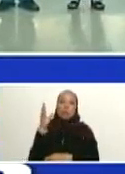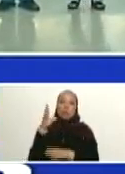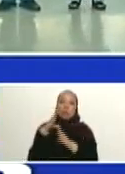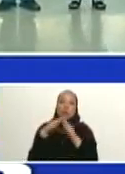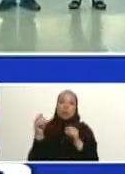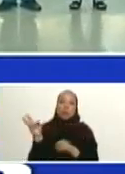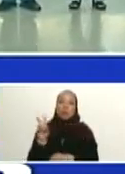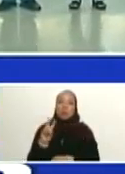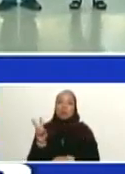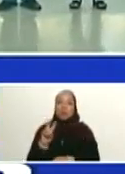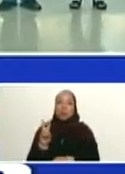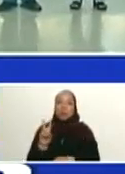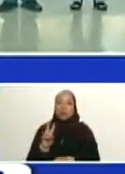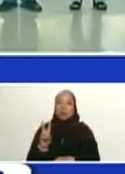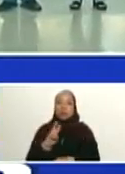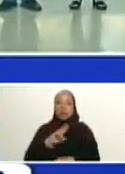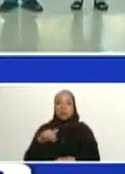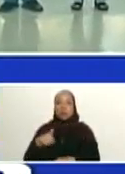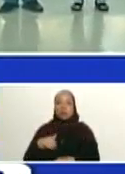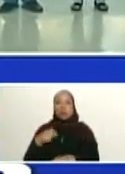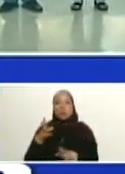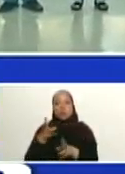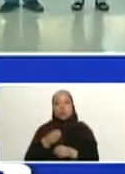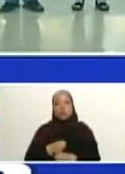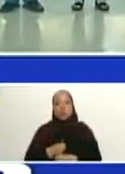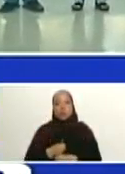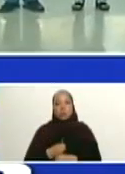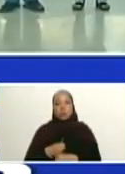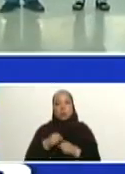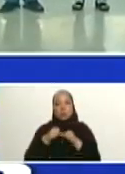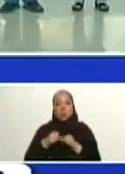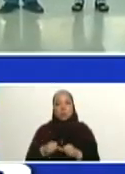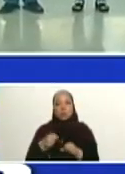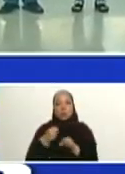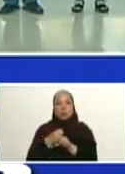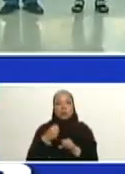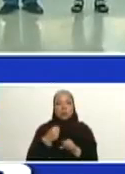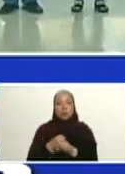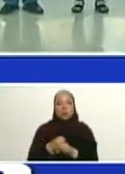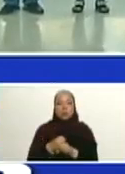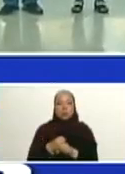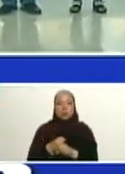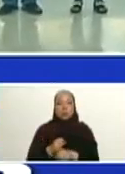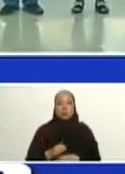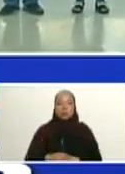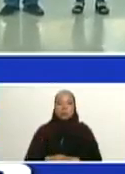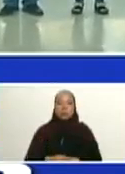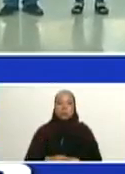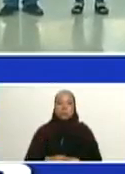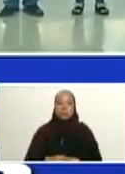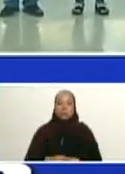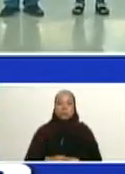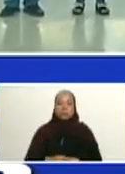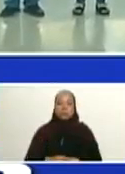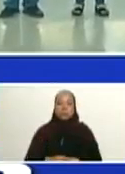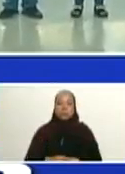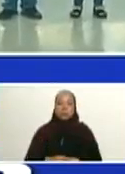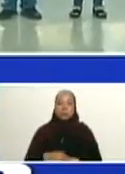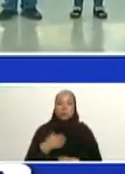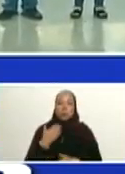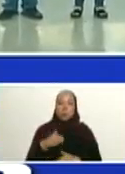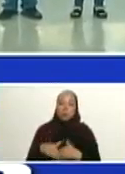el país, nuestro compromiso permanente, permanente, para echar